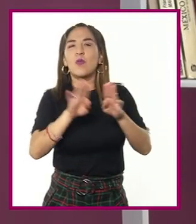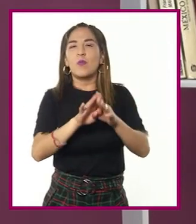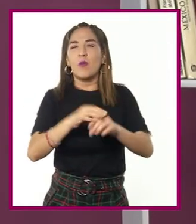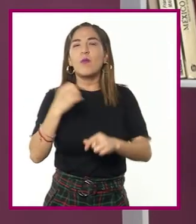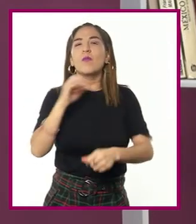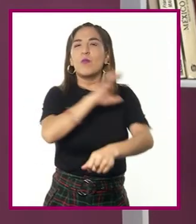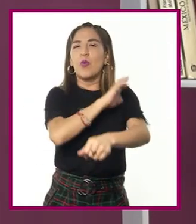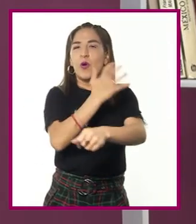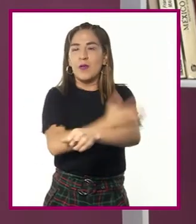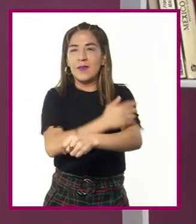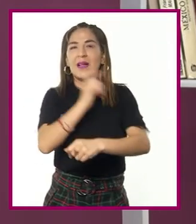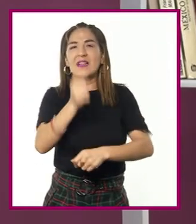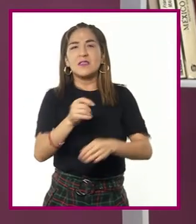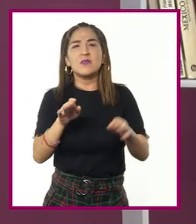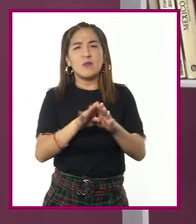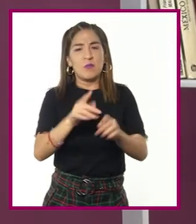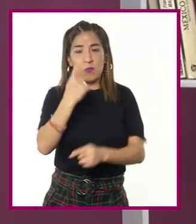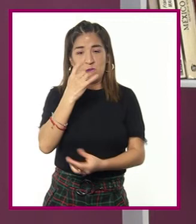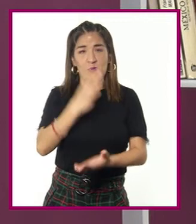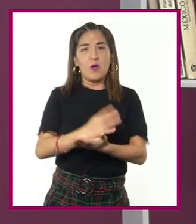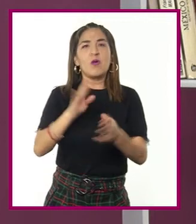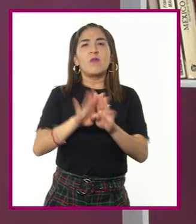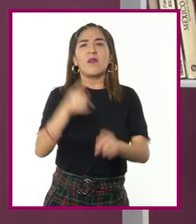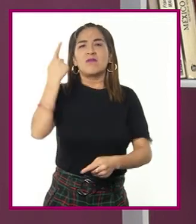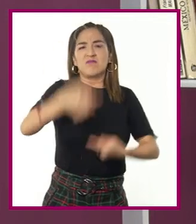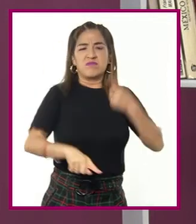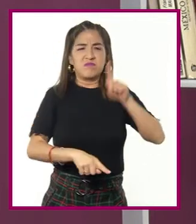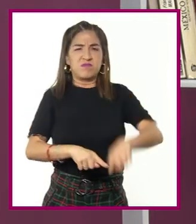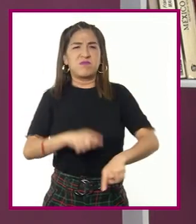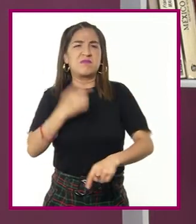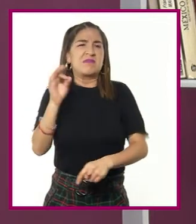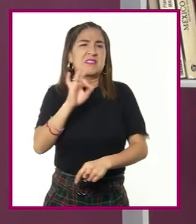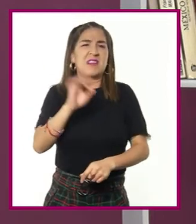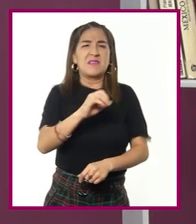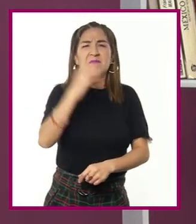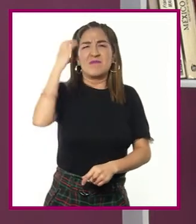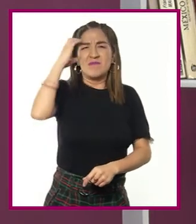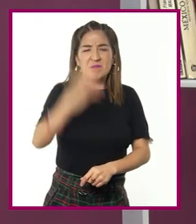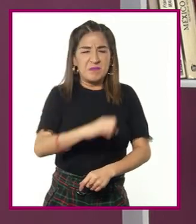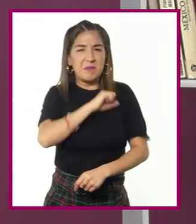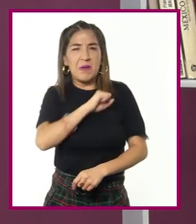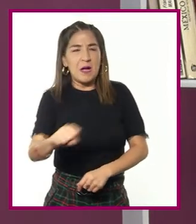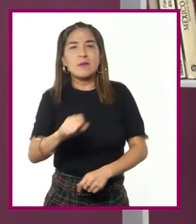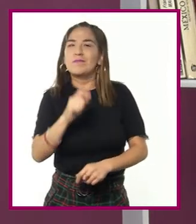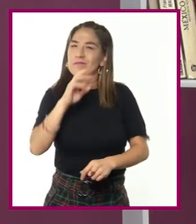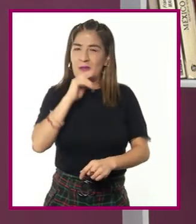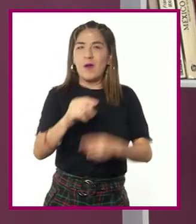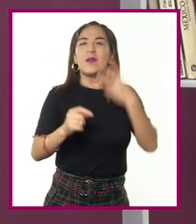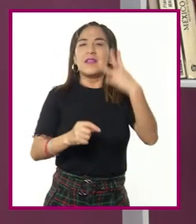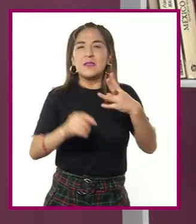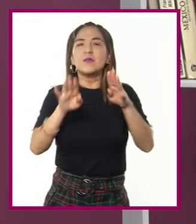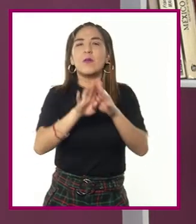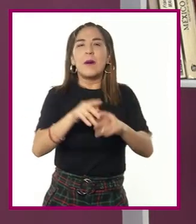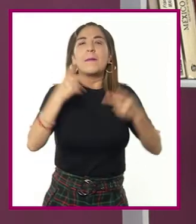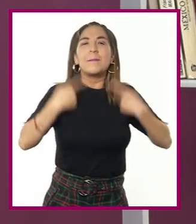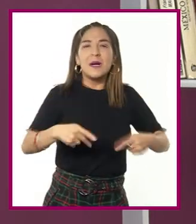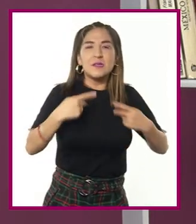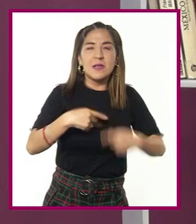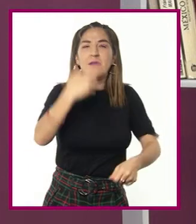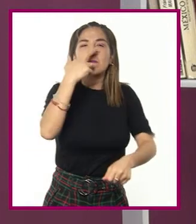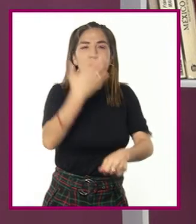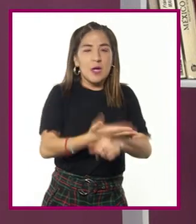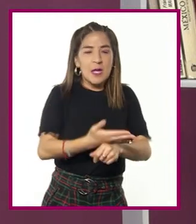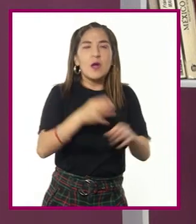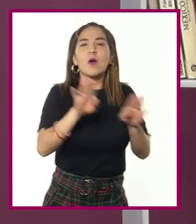Estado se convierta en un dictador o en un tirano. Pues al administrar el poder público, unas personas se encargan